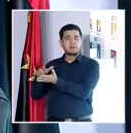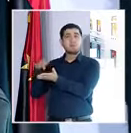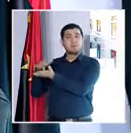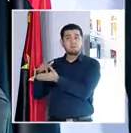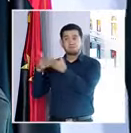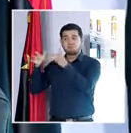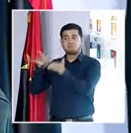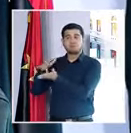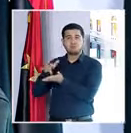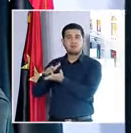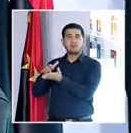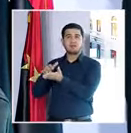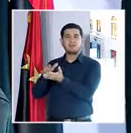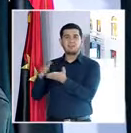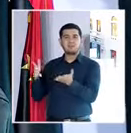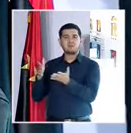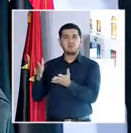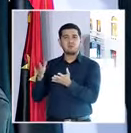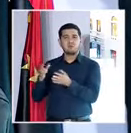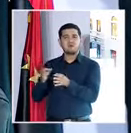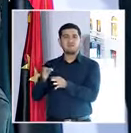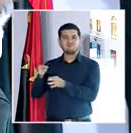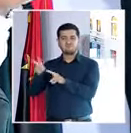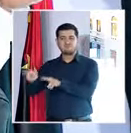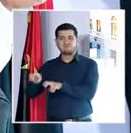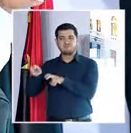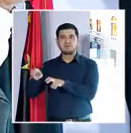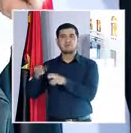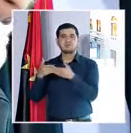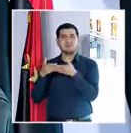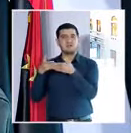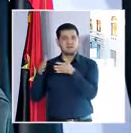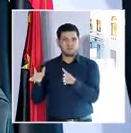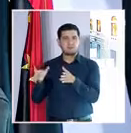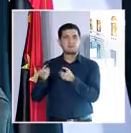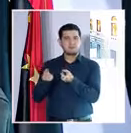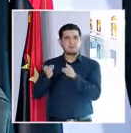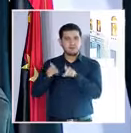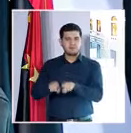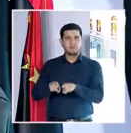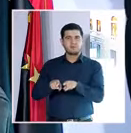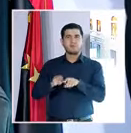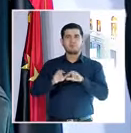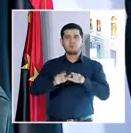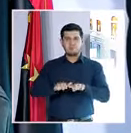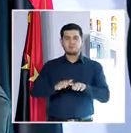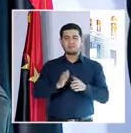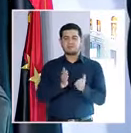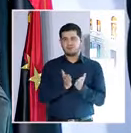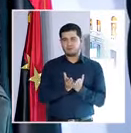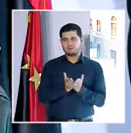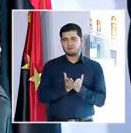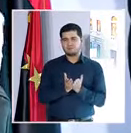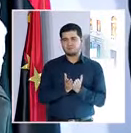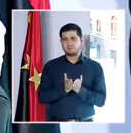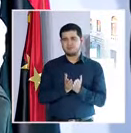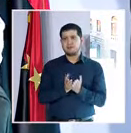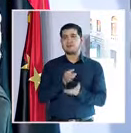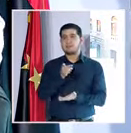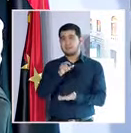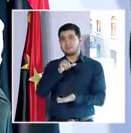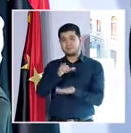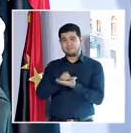concurso mayoritario de ruralidad que ha sido convocado también por el Ministerio de Educación y que tengan